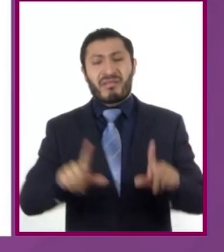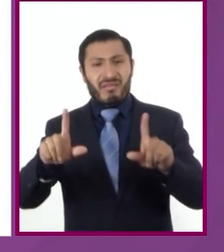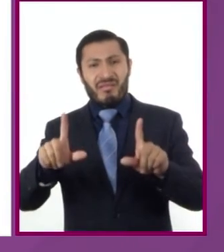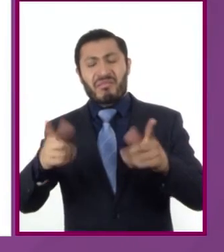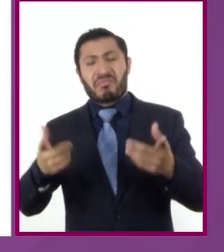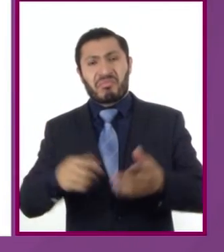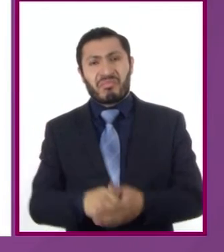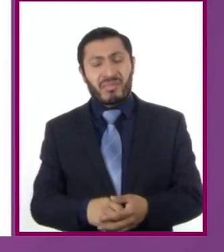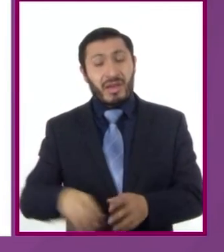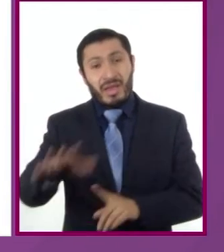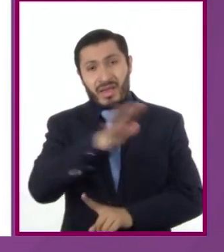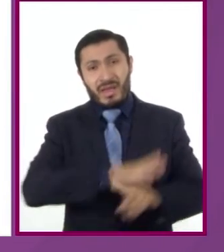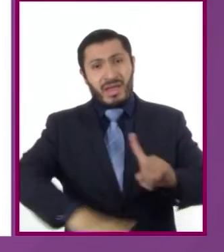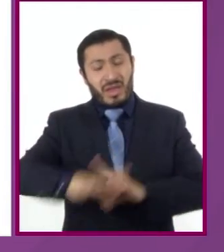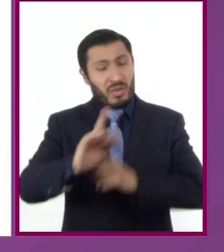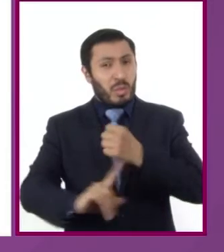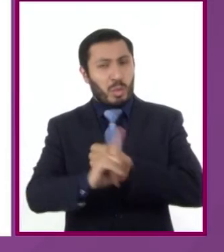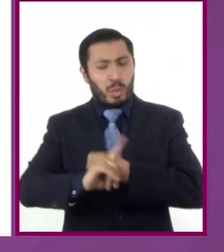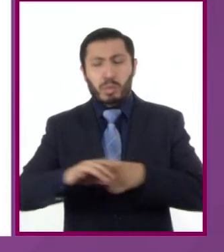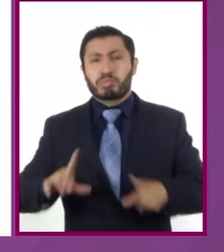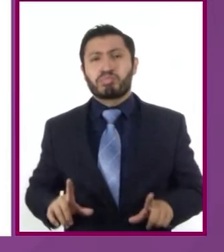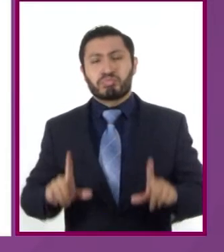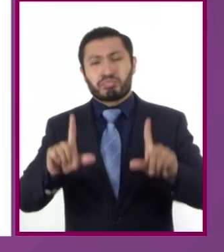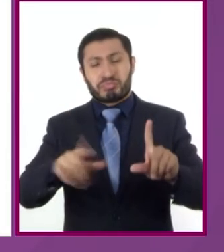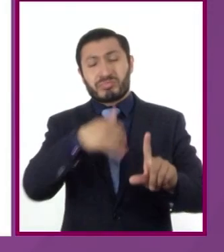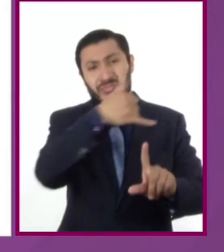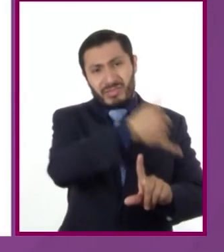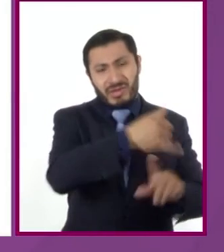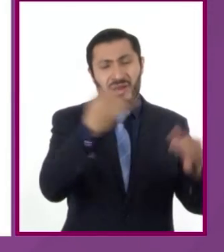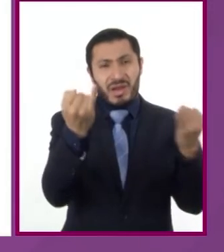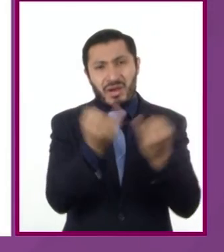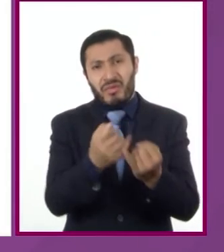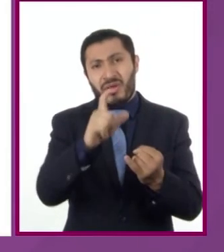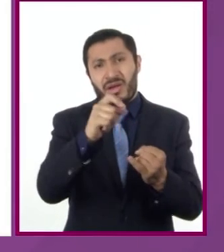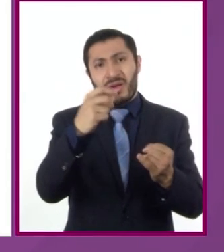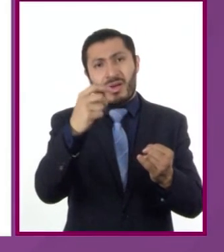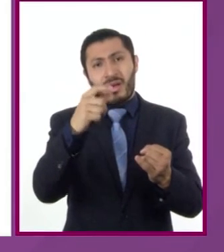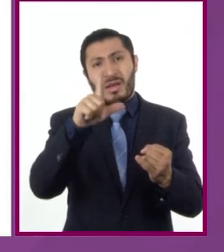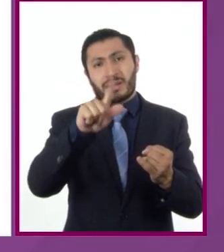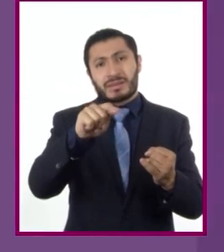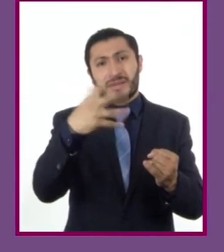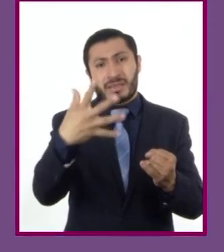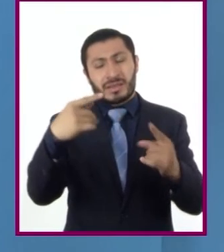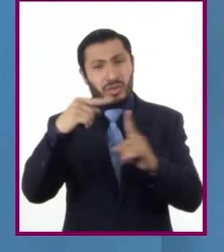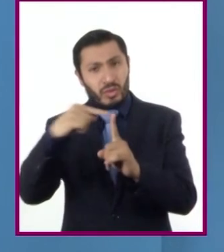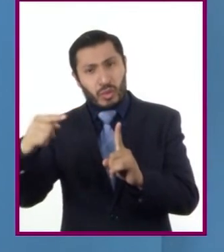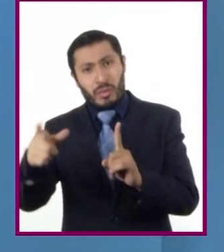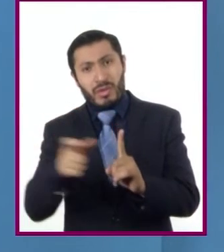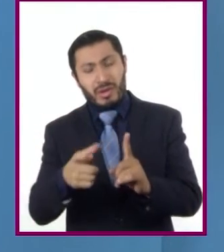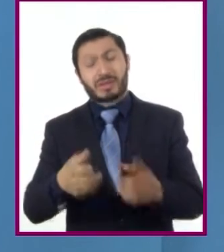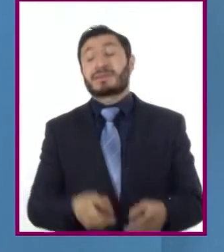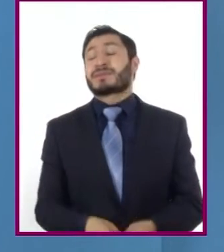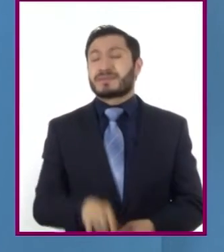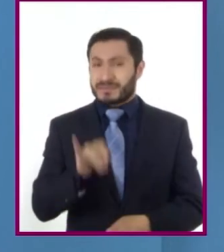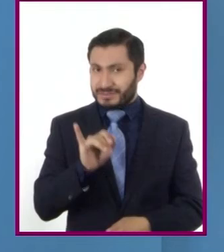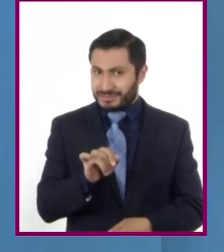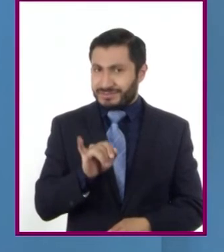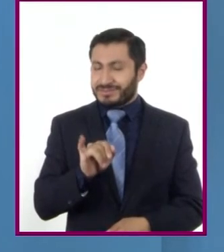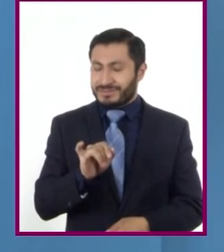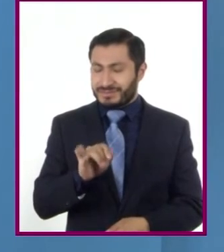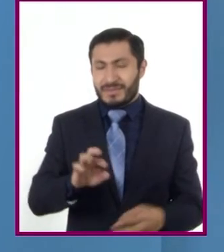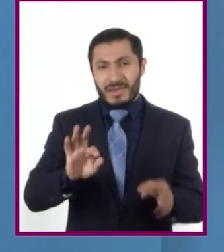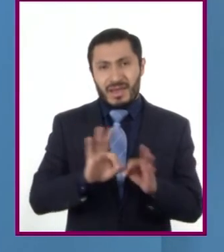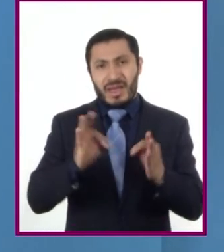algebraica en el contexto del problema? Y igual a 75 entre x. Correcto.